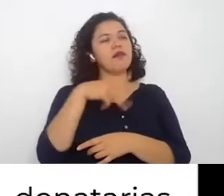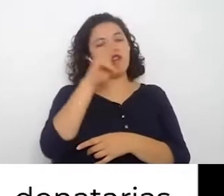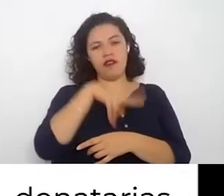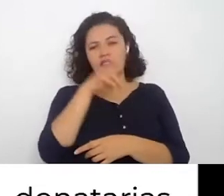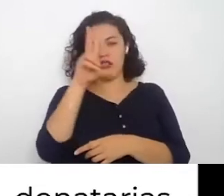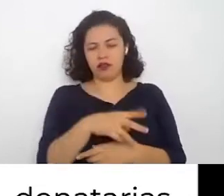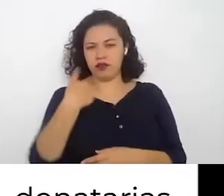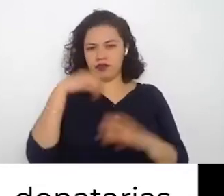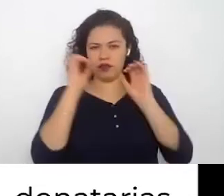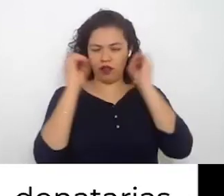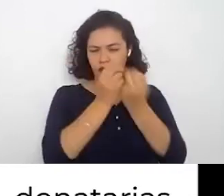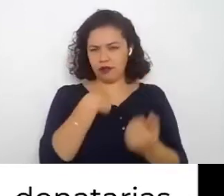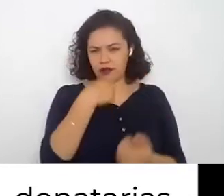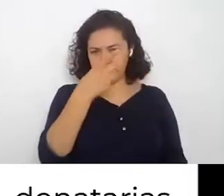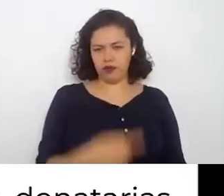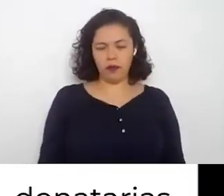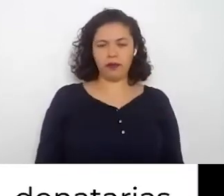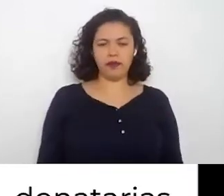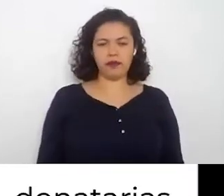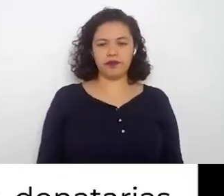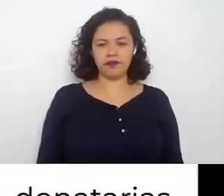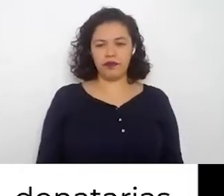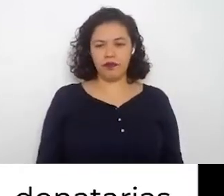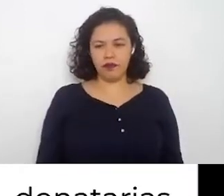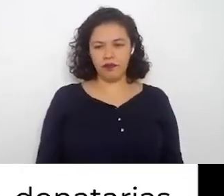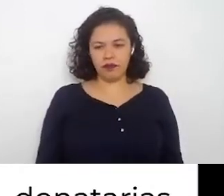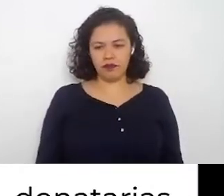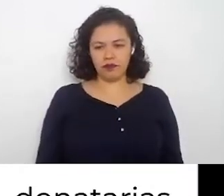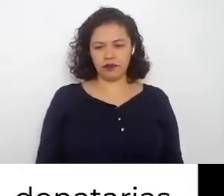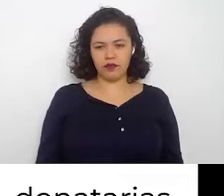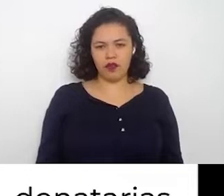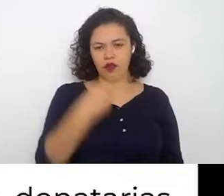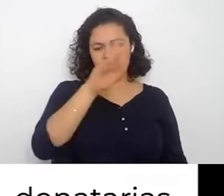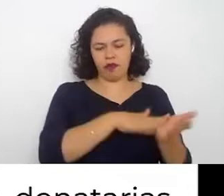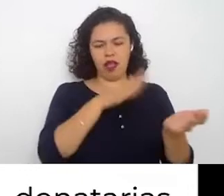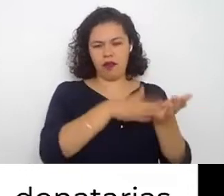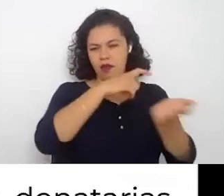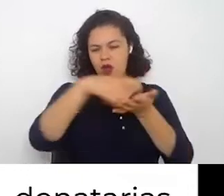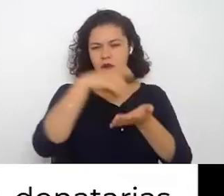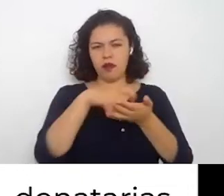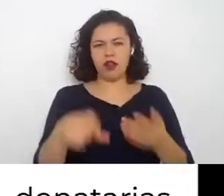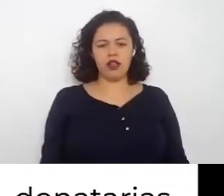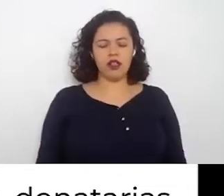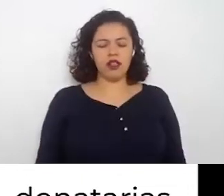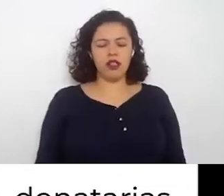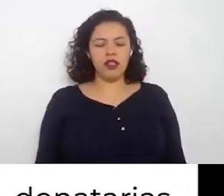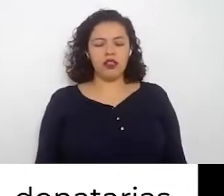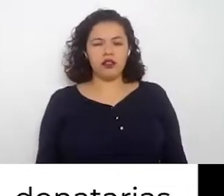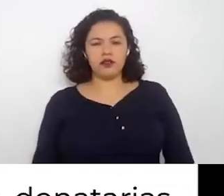organización. Ellos compraban su papelería con una